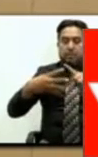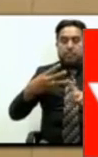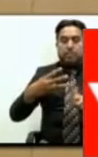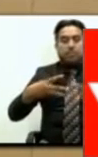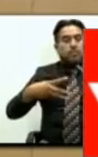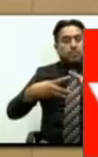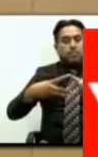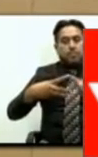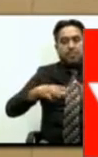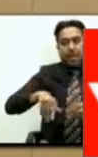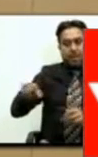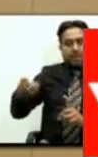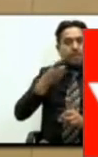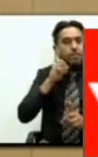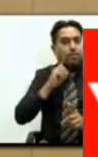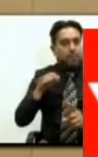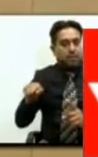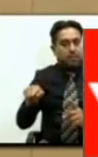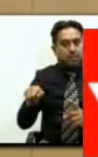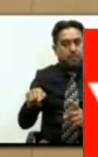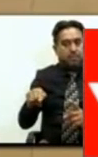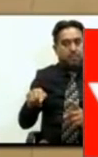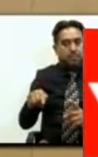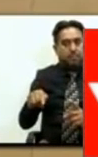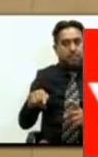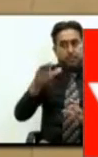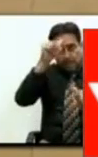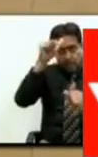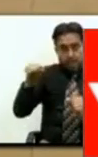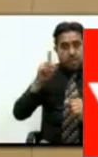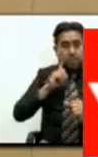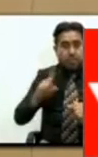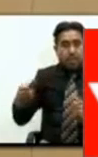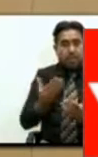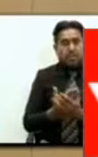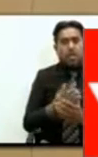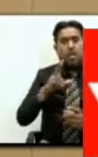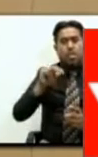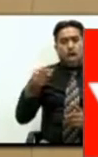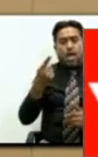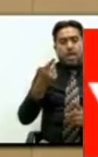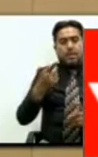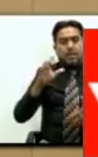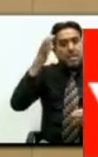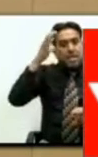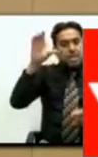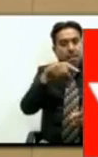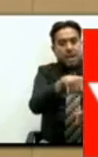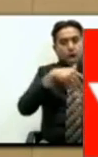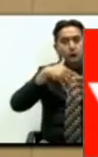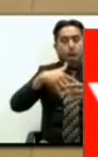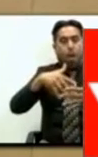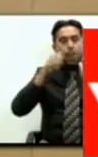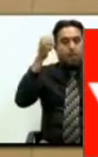exigía la diputada que plantea el punto de acuerdo que no se criminalizará la propuesta